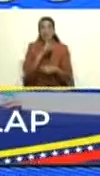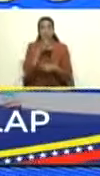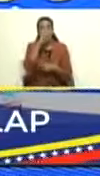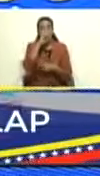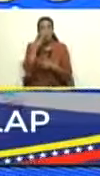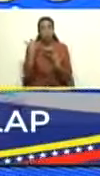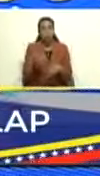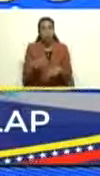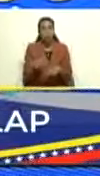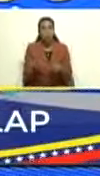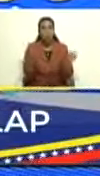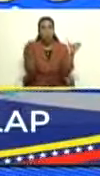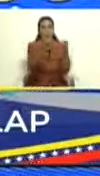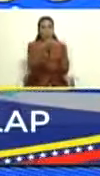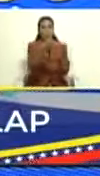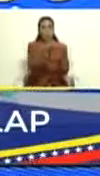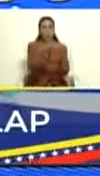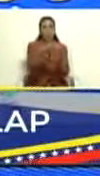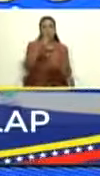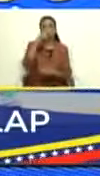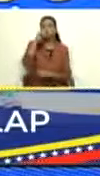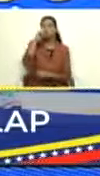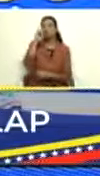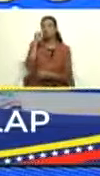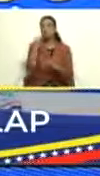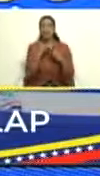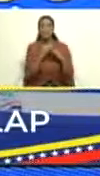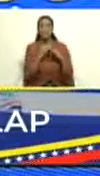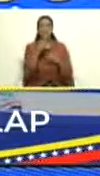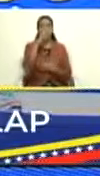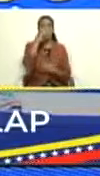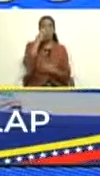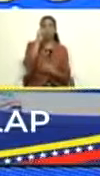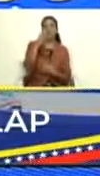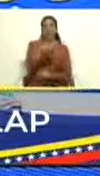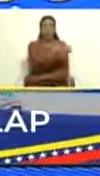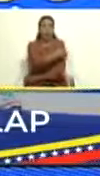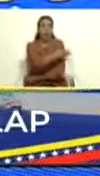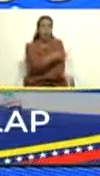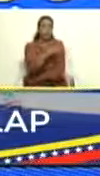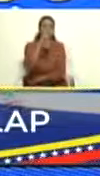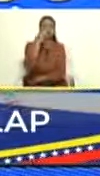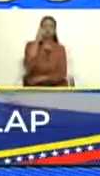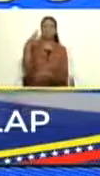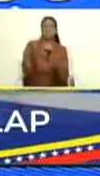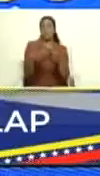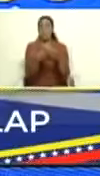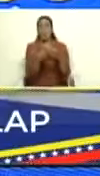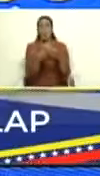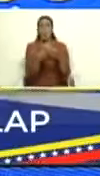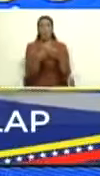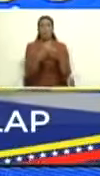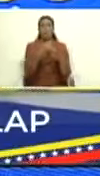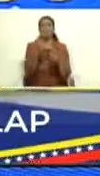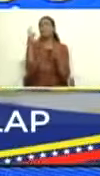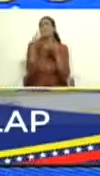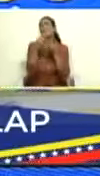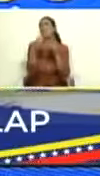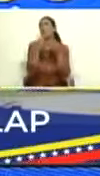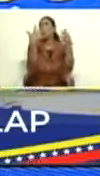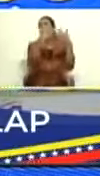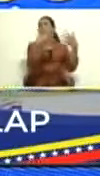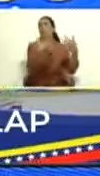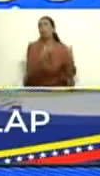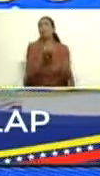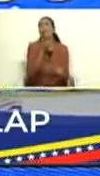Y la banda de los apellidos, la banda de la derecha, armó un discurso demagógico.